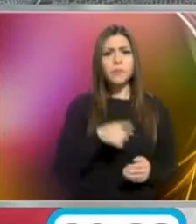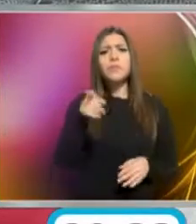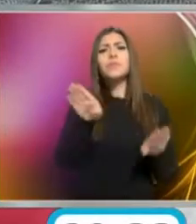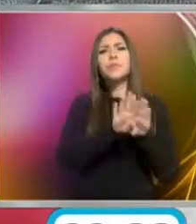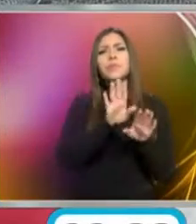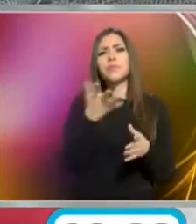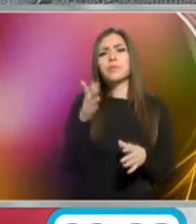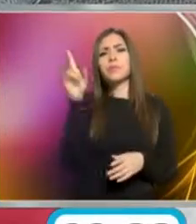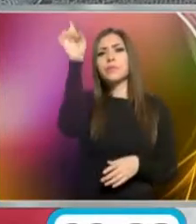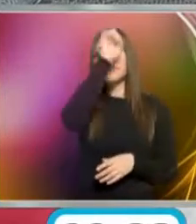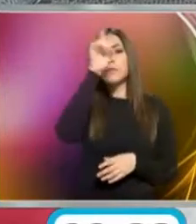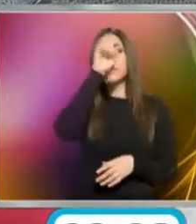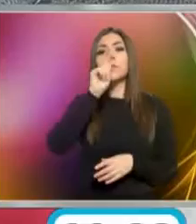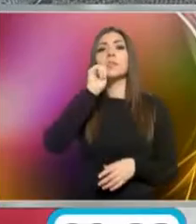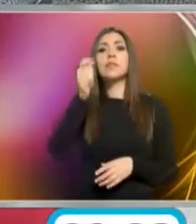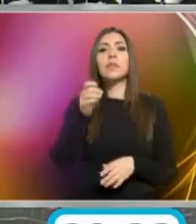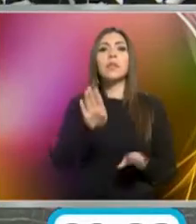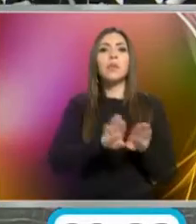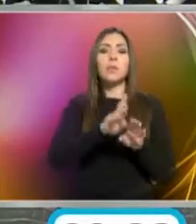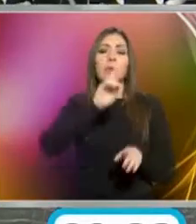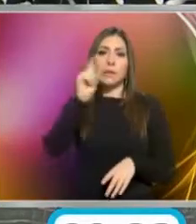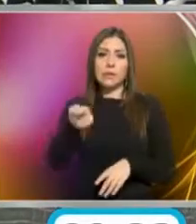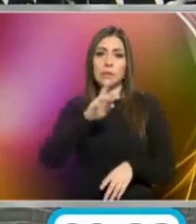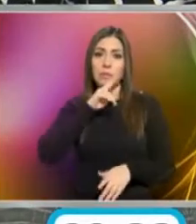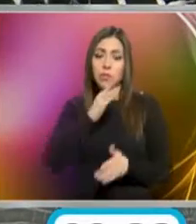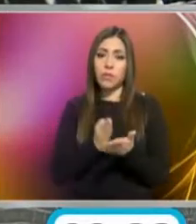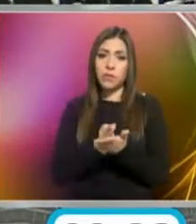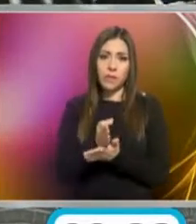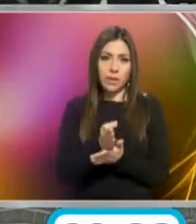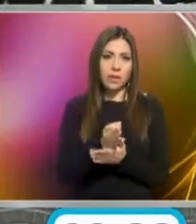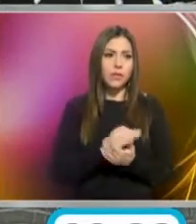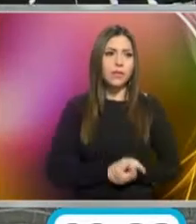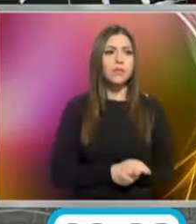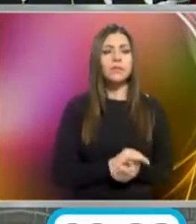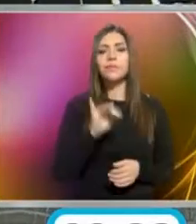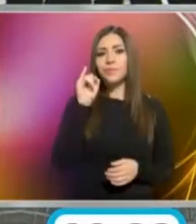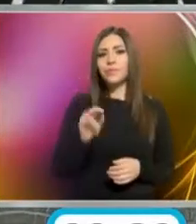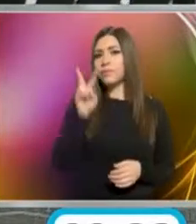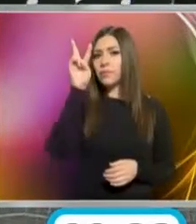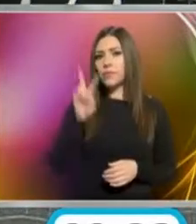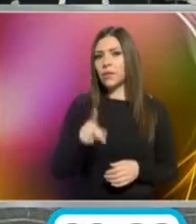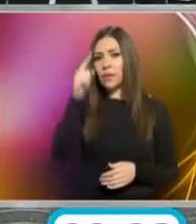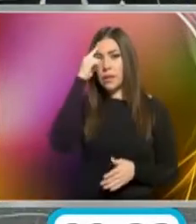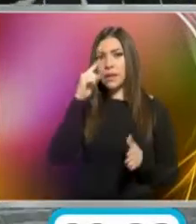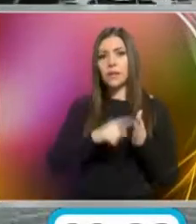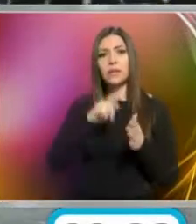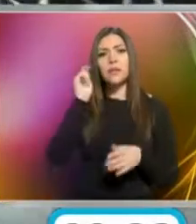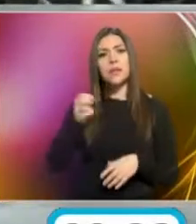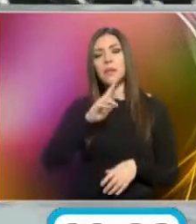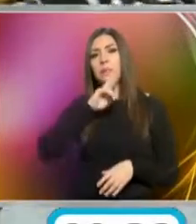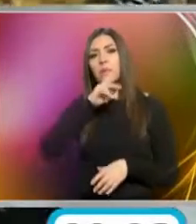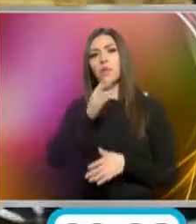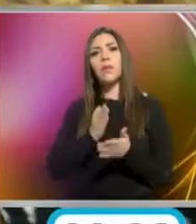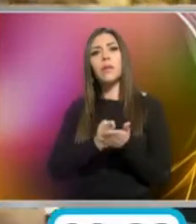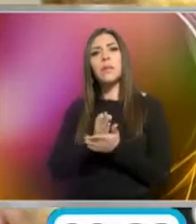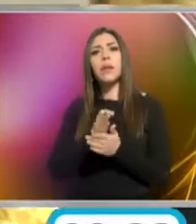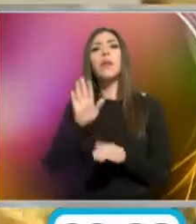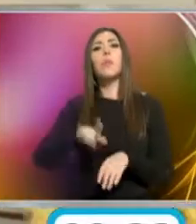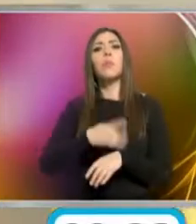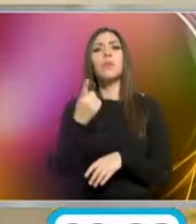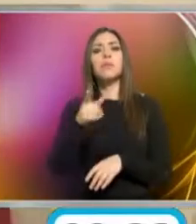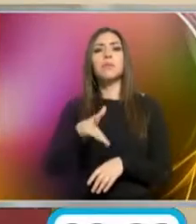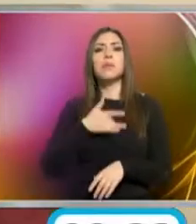consejo nada más. Creo que sí es mejor la fidelidad, ¿no? Absolutamente. La fidelidad yo creo que es un buen negocio, es una buena inversión porque te da paz, te